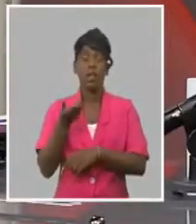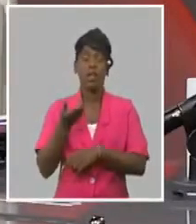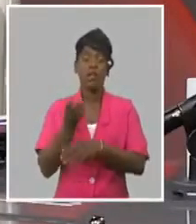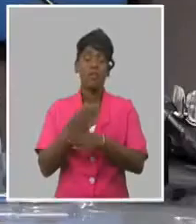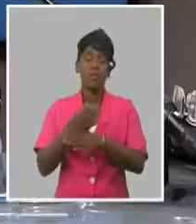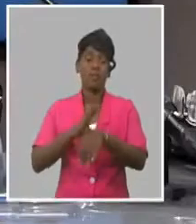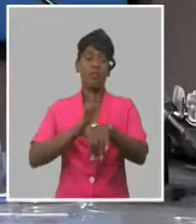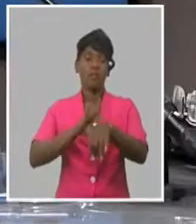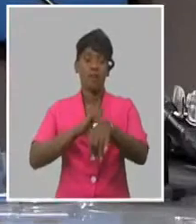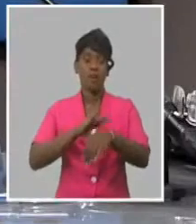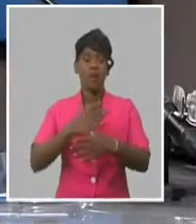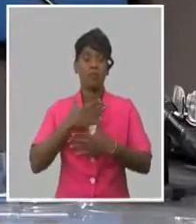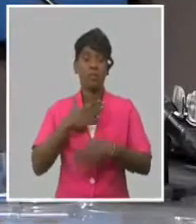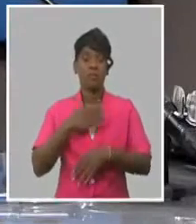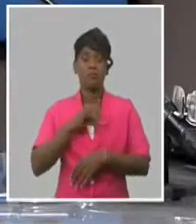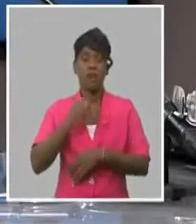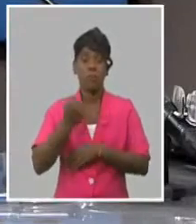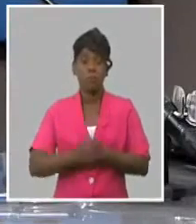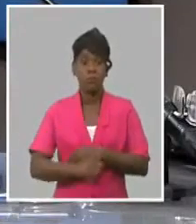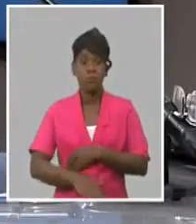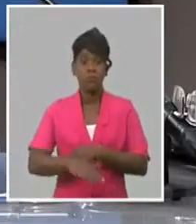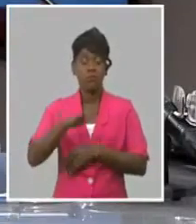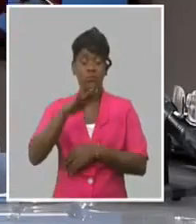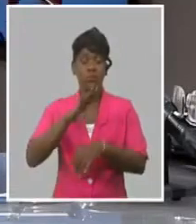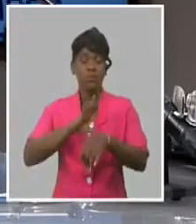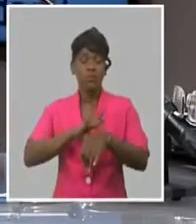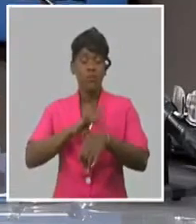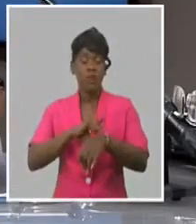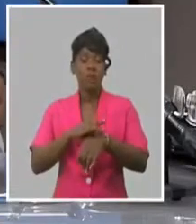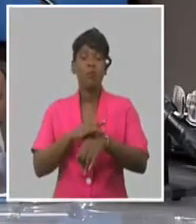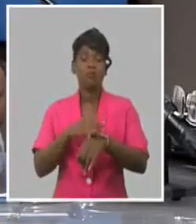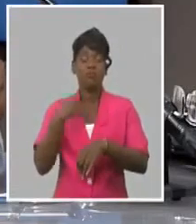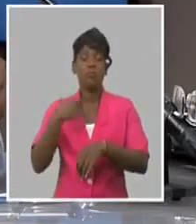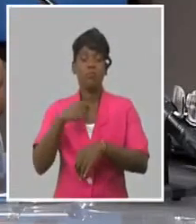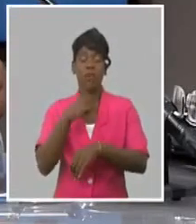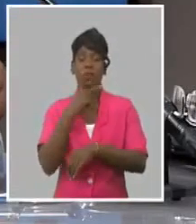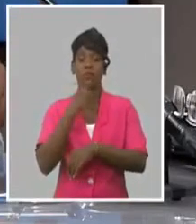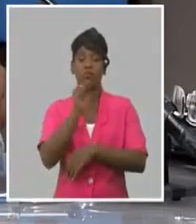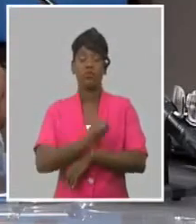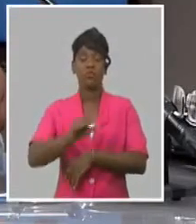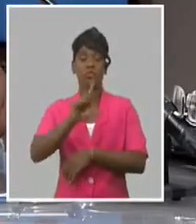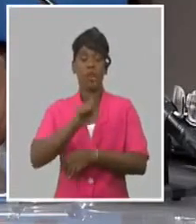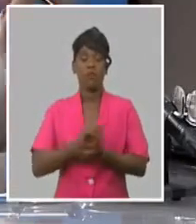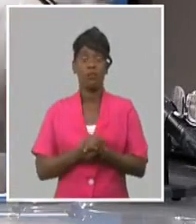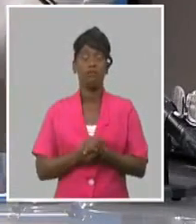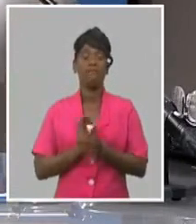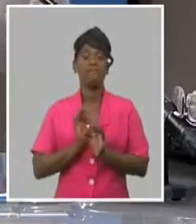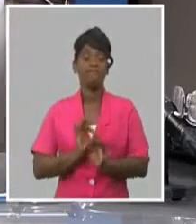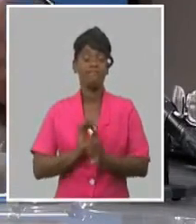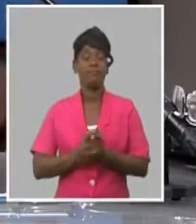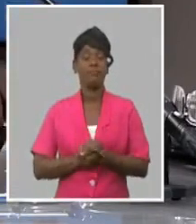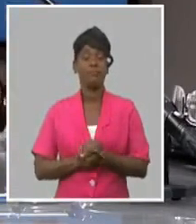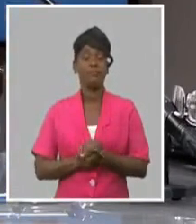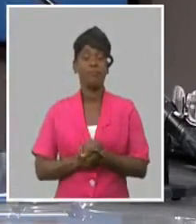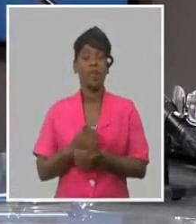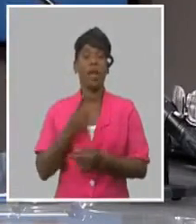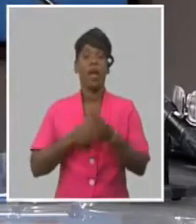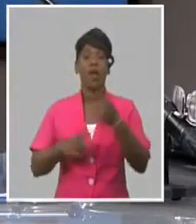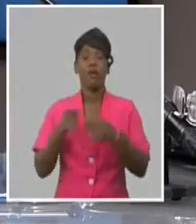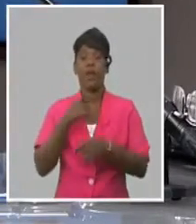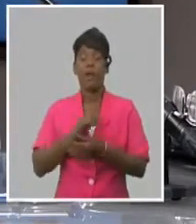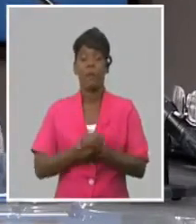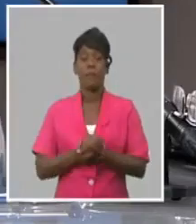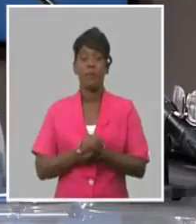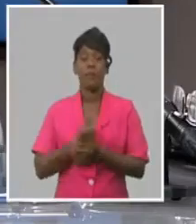enfermedades. Si no fuera así. Hay niños que, como tú dices, tienen enfermedades muy específicas que la propia medicina es el medicamento